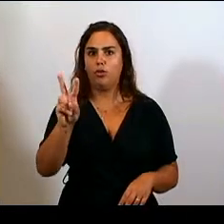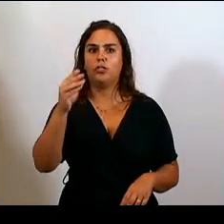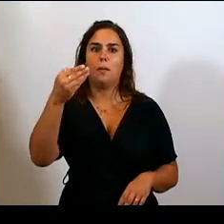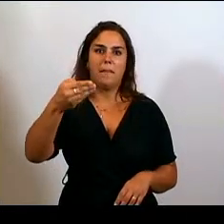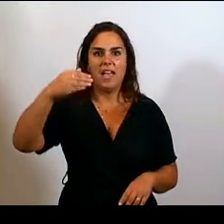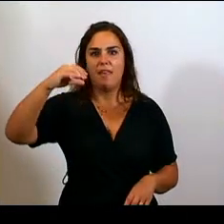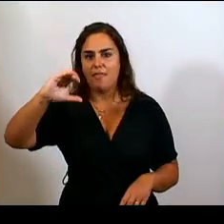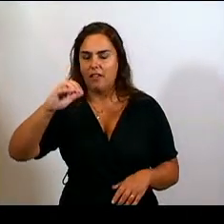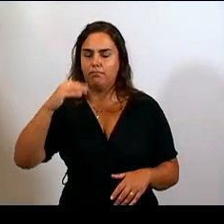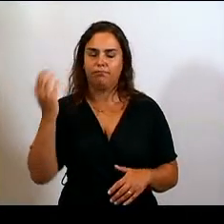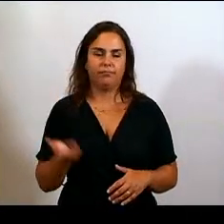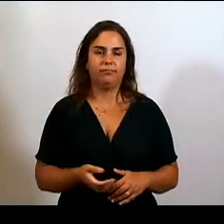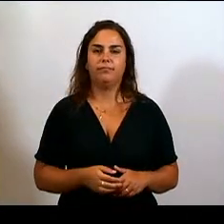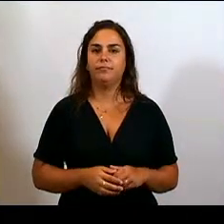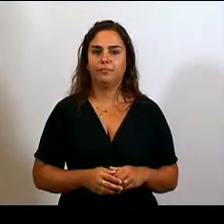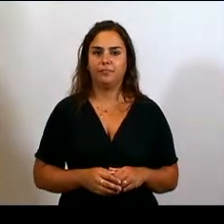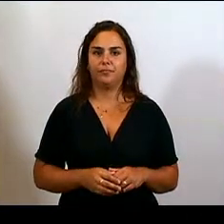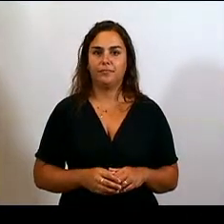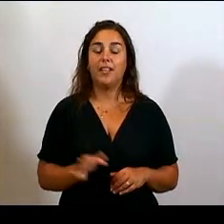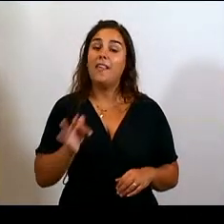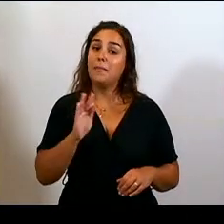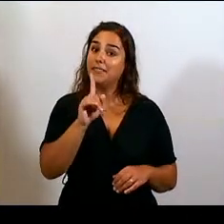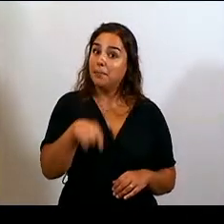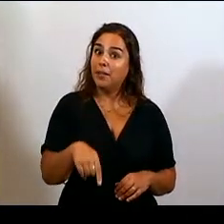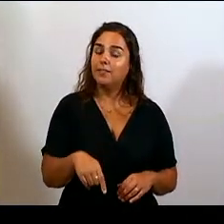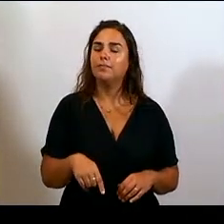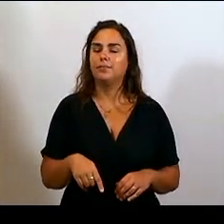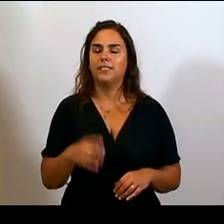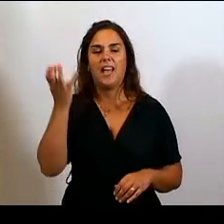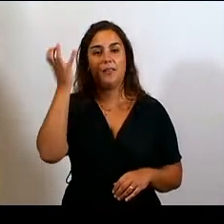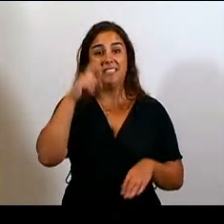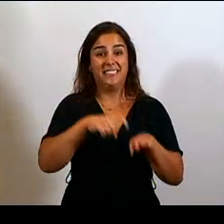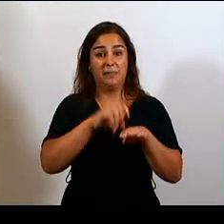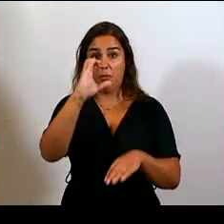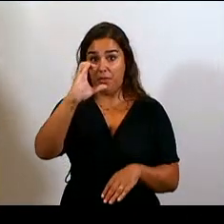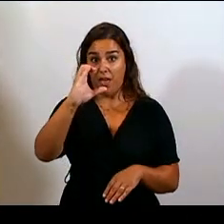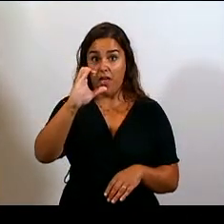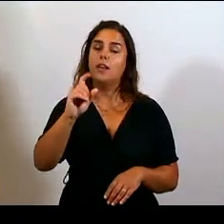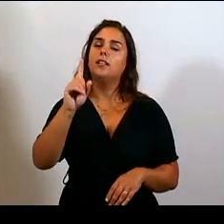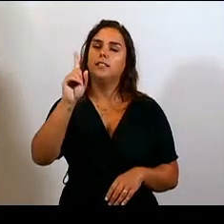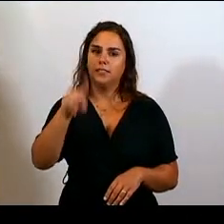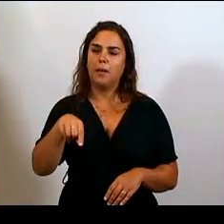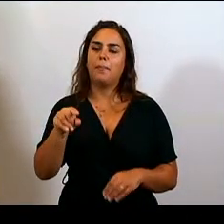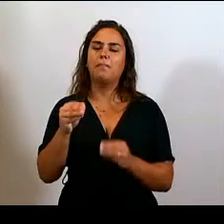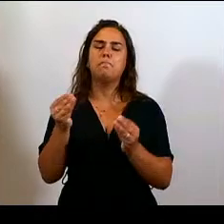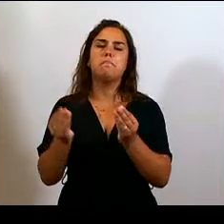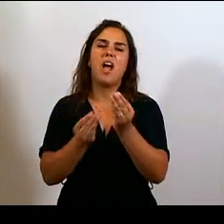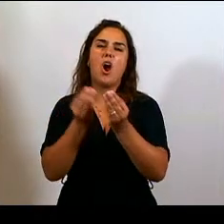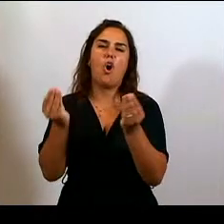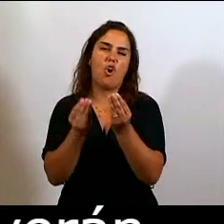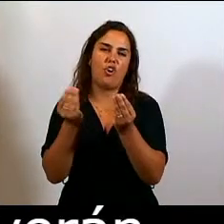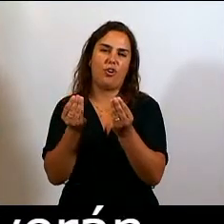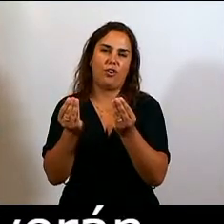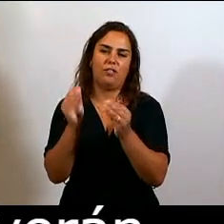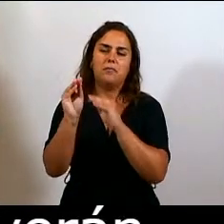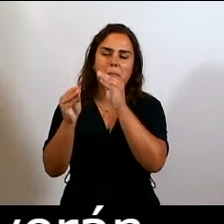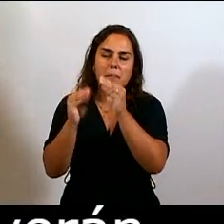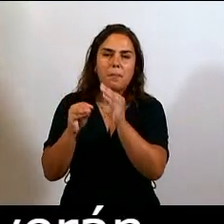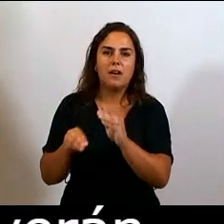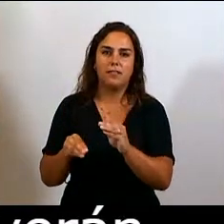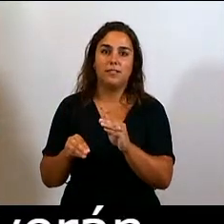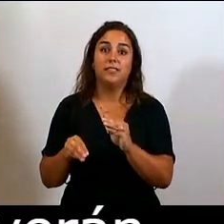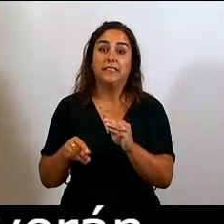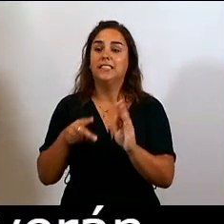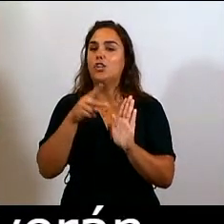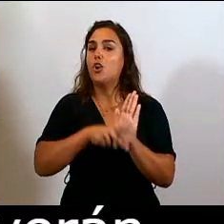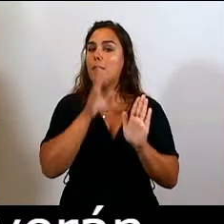C. Además, las ambulancias tipo C también se verán mejoradas, cumpliendo así con la